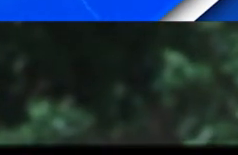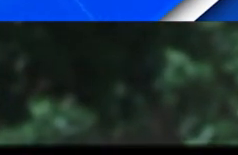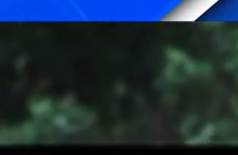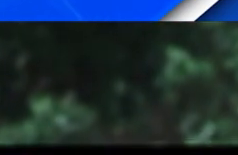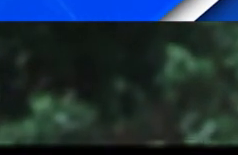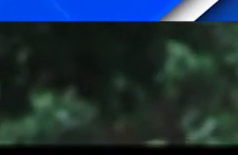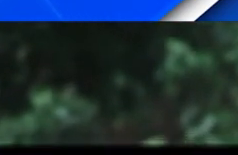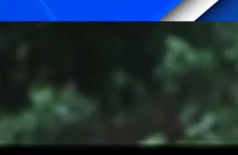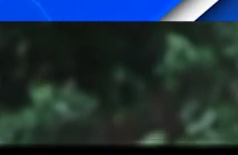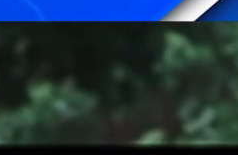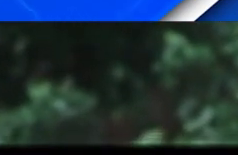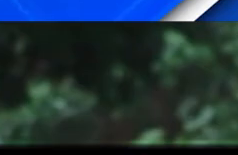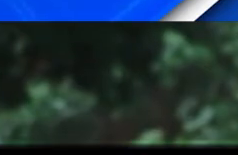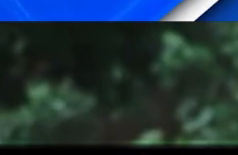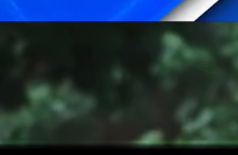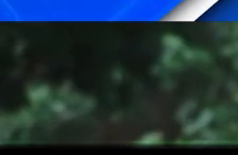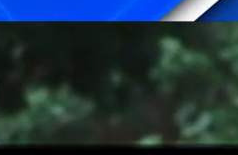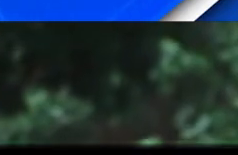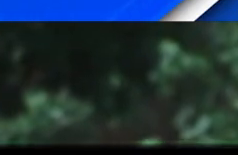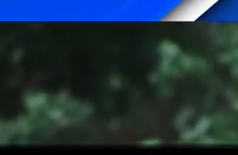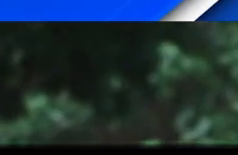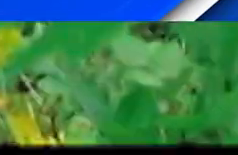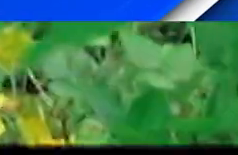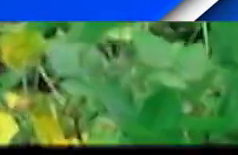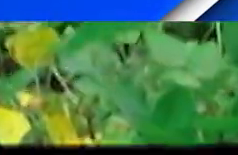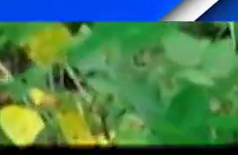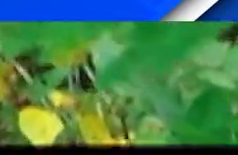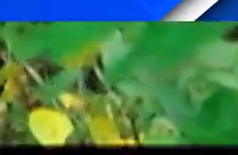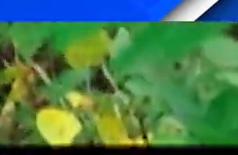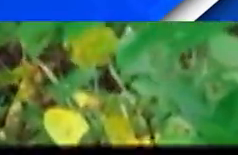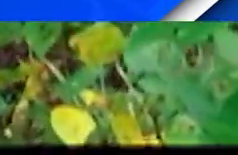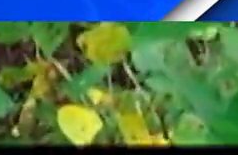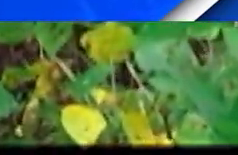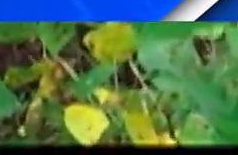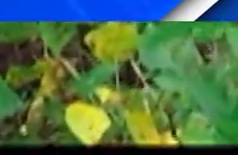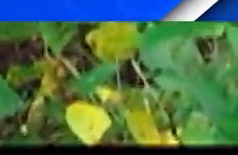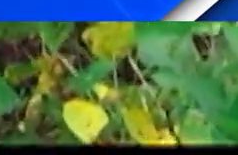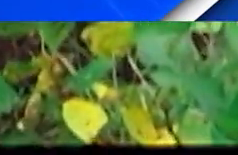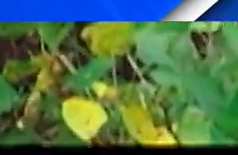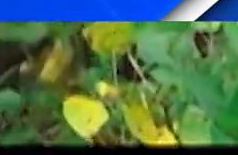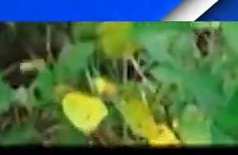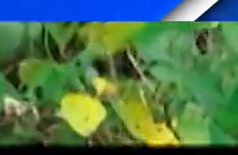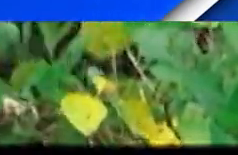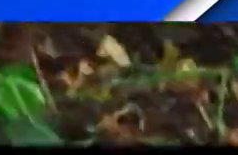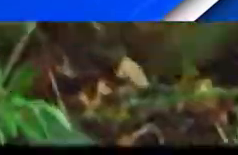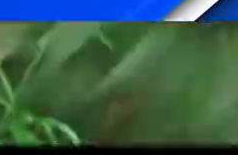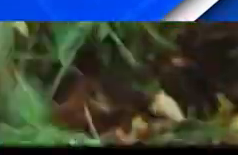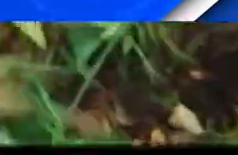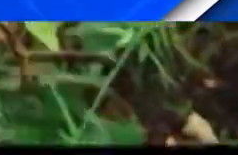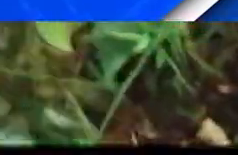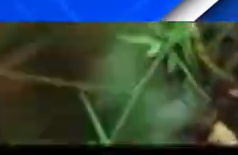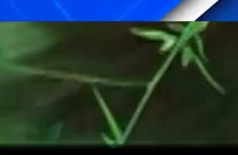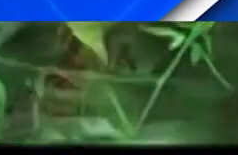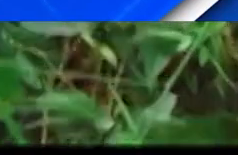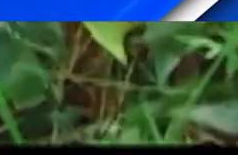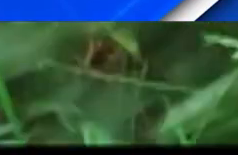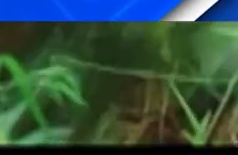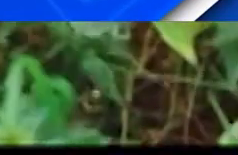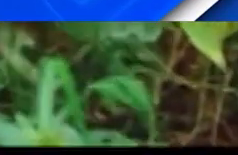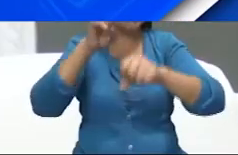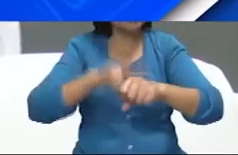con el fin de mejorar la productividad e incrementar la producción de granos básicos, señaló el diputado